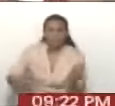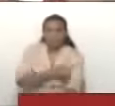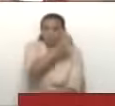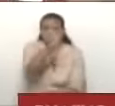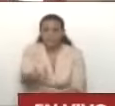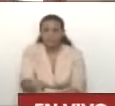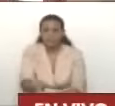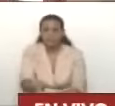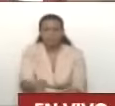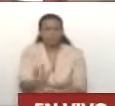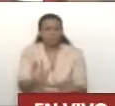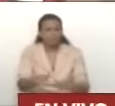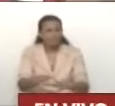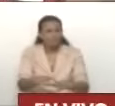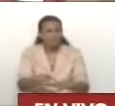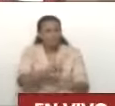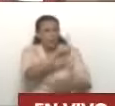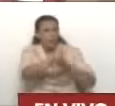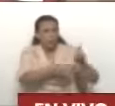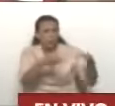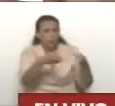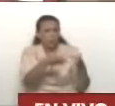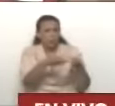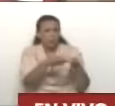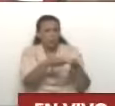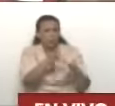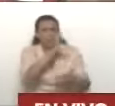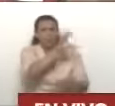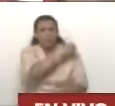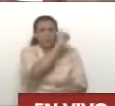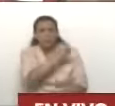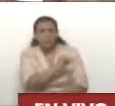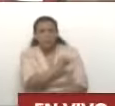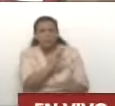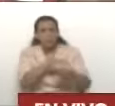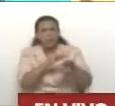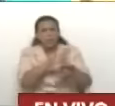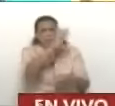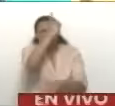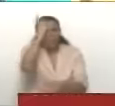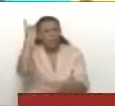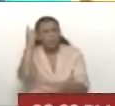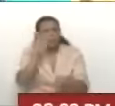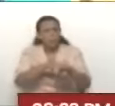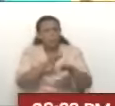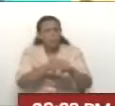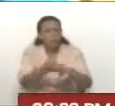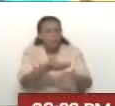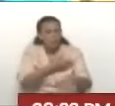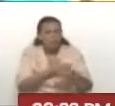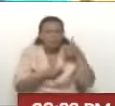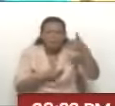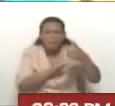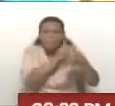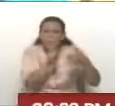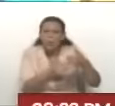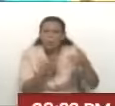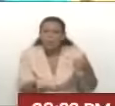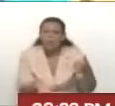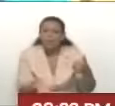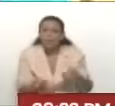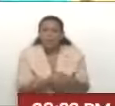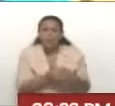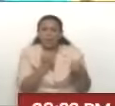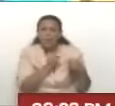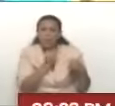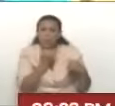Yo pregunté hoy en una reunión que hubo en el Zulia y llamé a Diosdado a la reunión, le pregunté, los